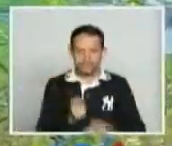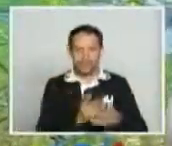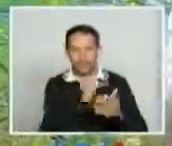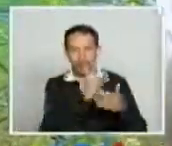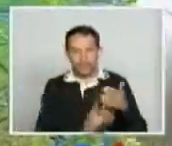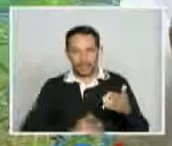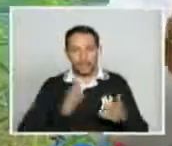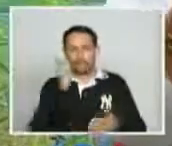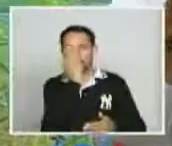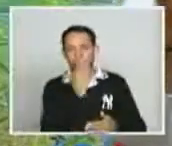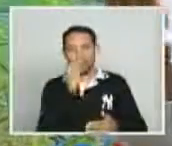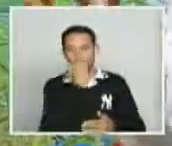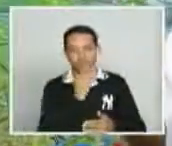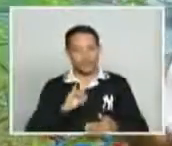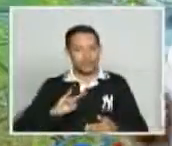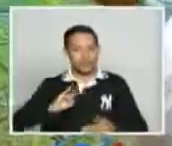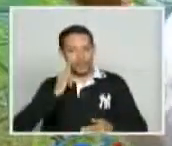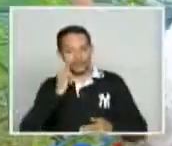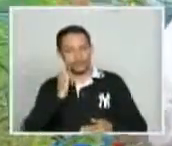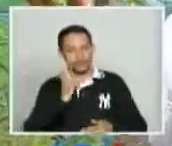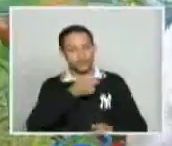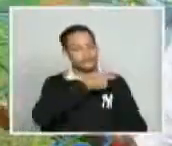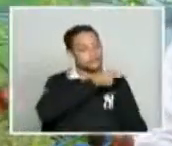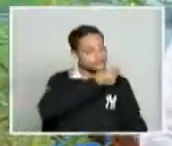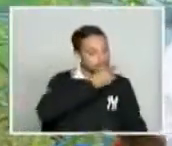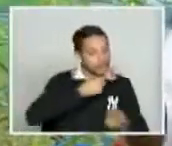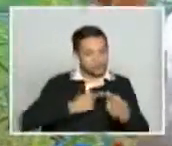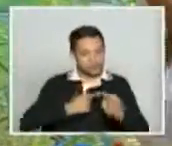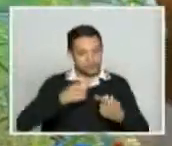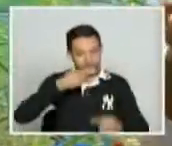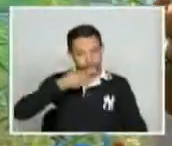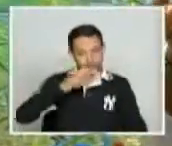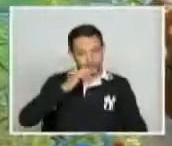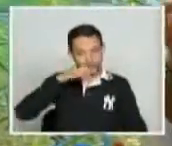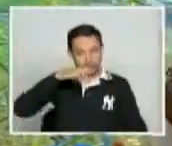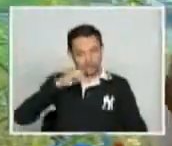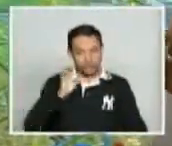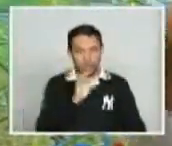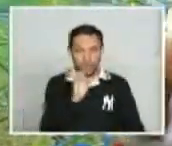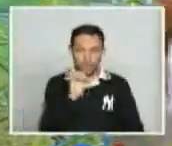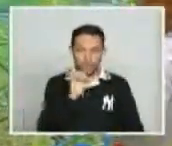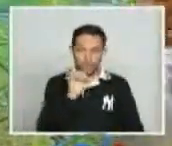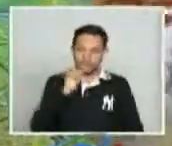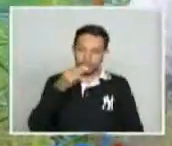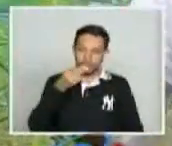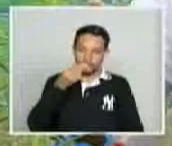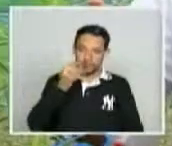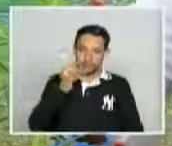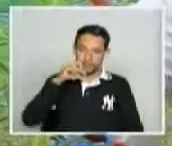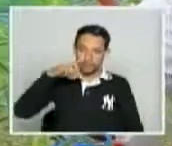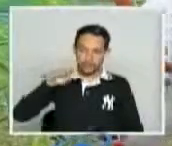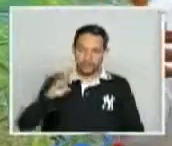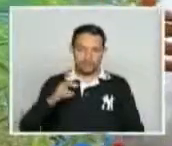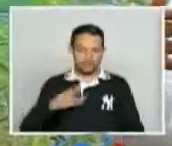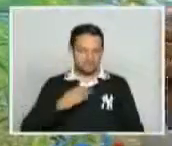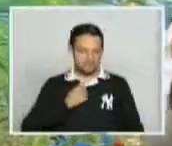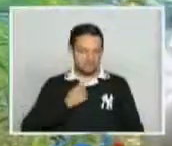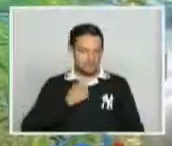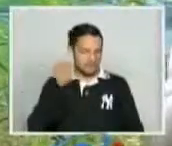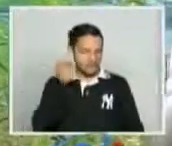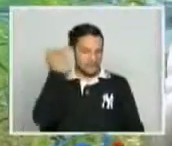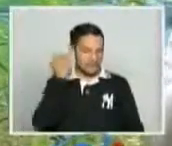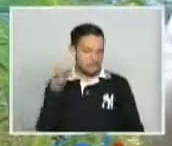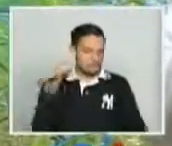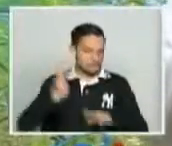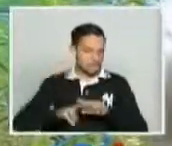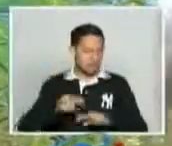error, porque cuando ustedes tienen cualquiera de estas dos patologías, hipotiroidismo o hipertiroidismo, y empiezan a tomar cosas, lo que están haciendo